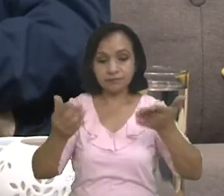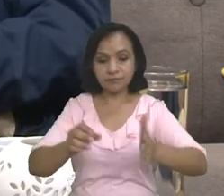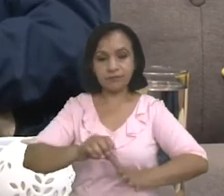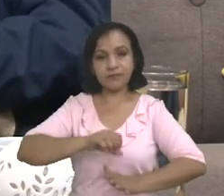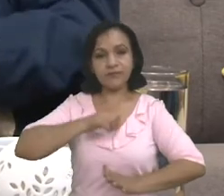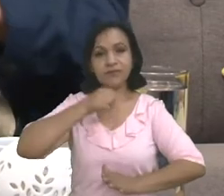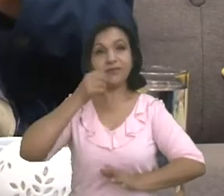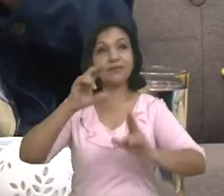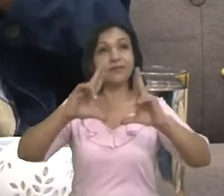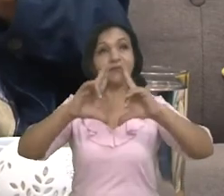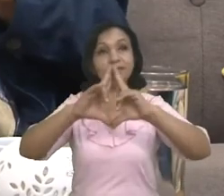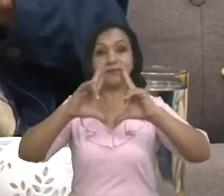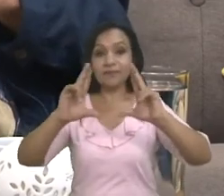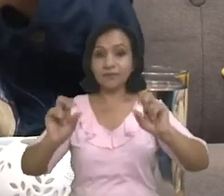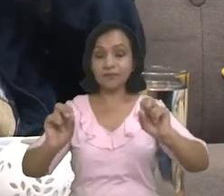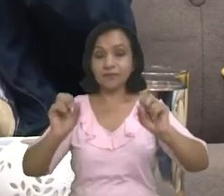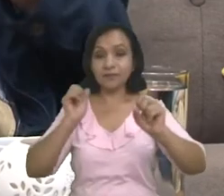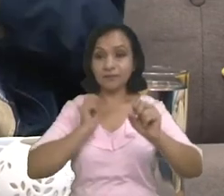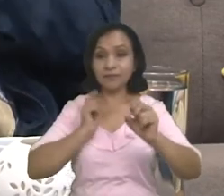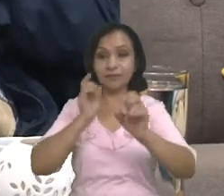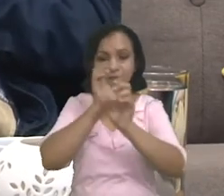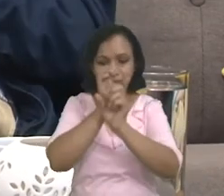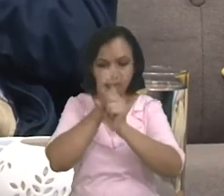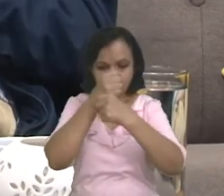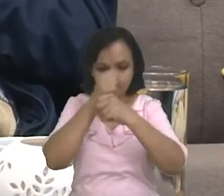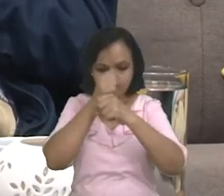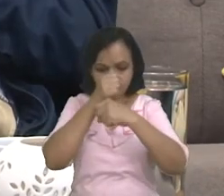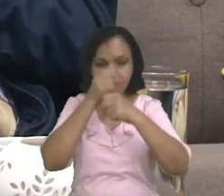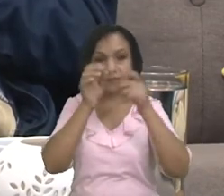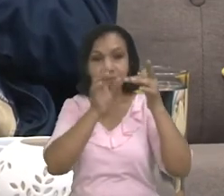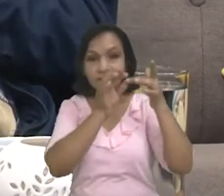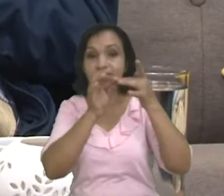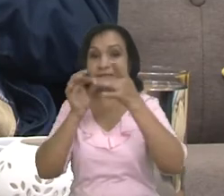porque además de tener un laboratorio de alta tecnología